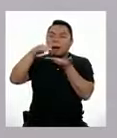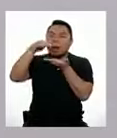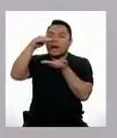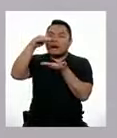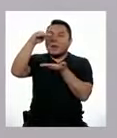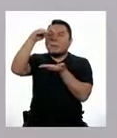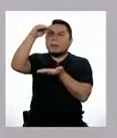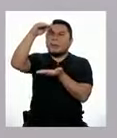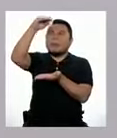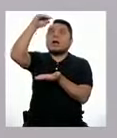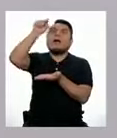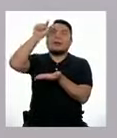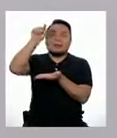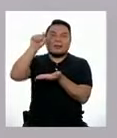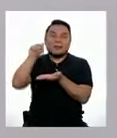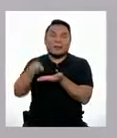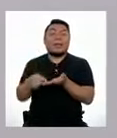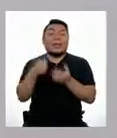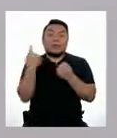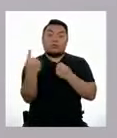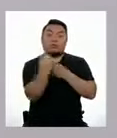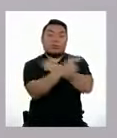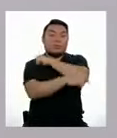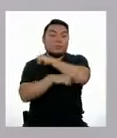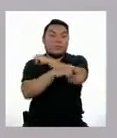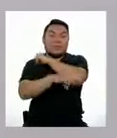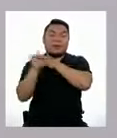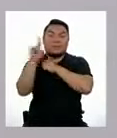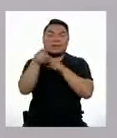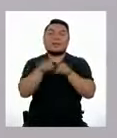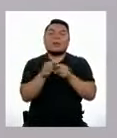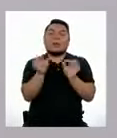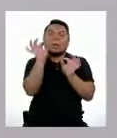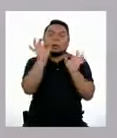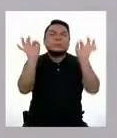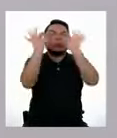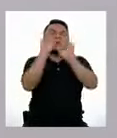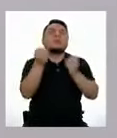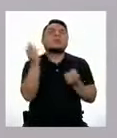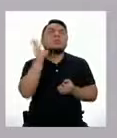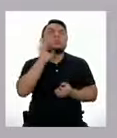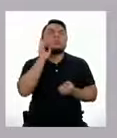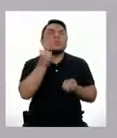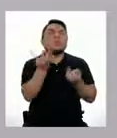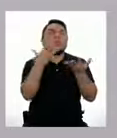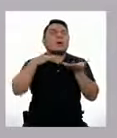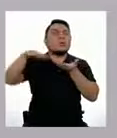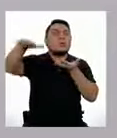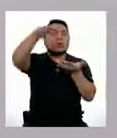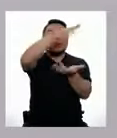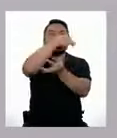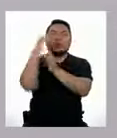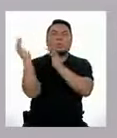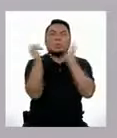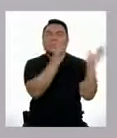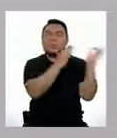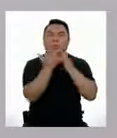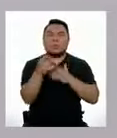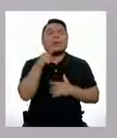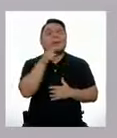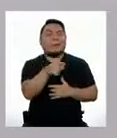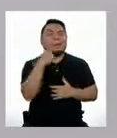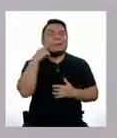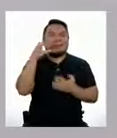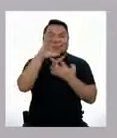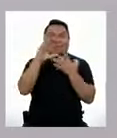ejemplo, el nombre de cada país y la cantidad de partículas contaminantes que tienen en el aire son